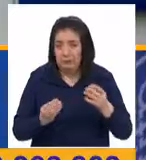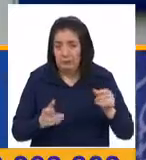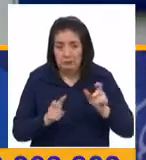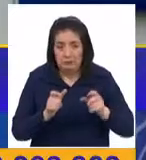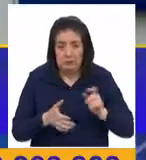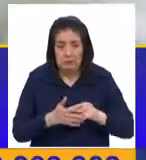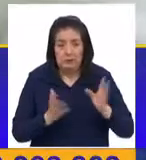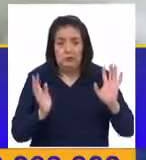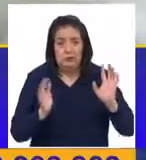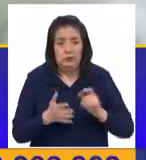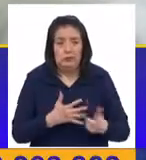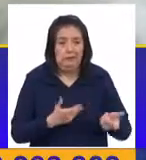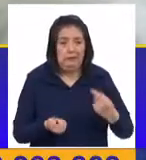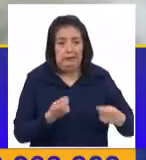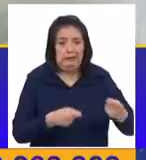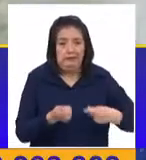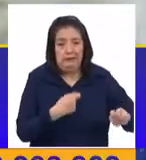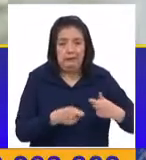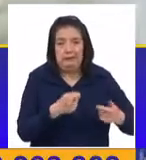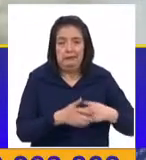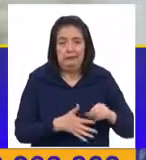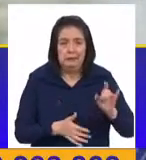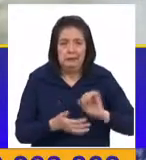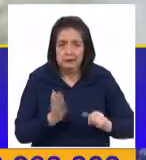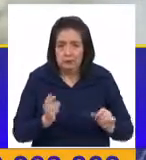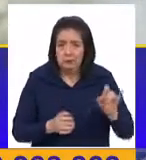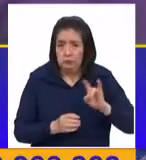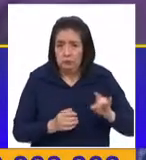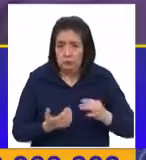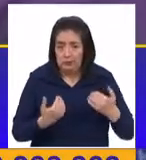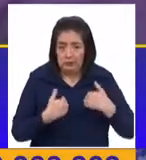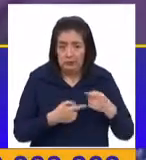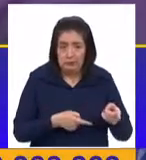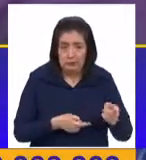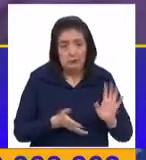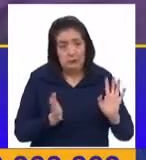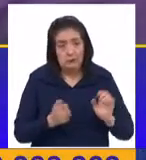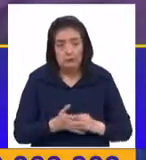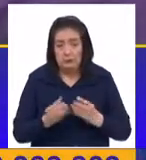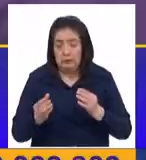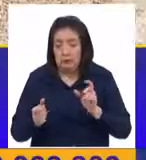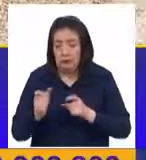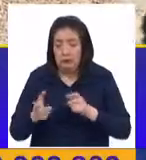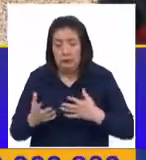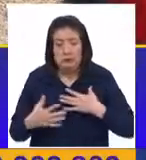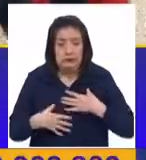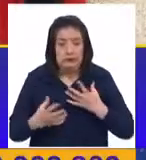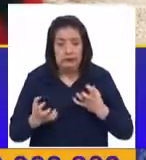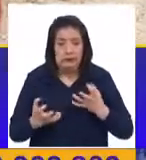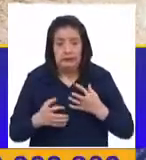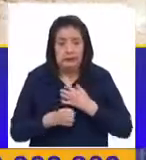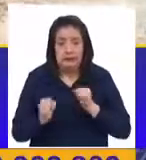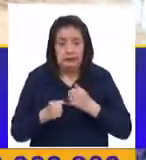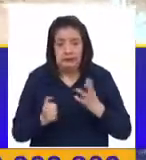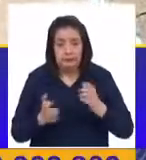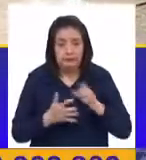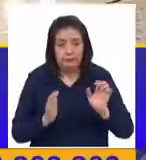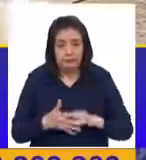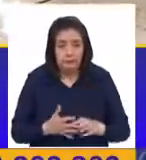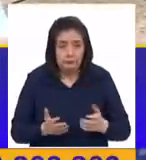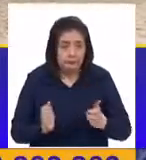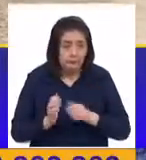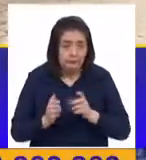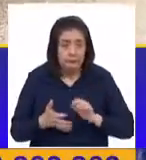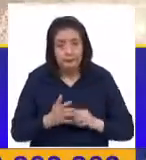personas inescrupulosas comercializaban la ivermectina de uso veterinario. O, lógicamente, muchas personas desesperadas por quererse curar o salvar a un ser